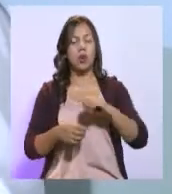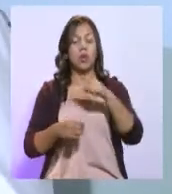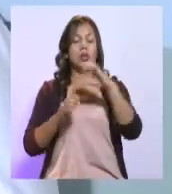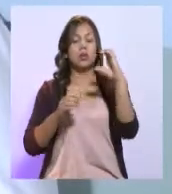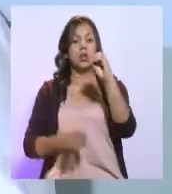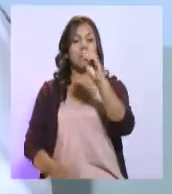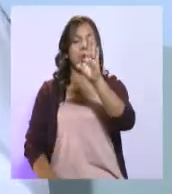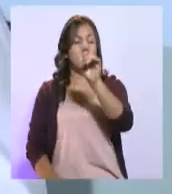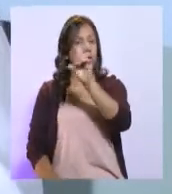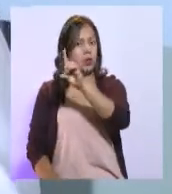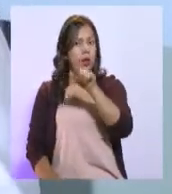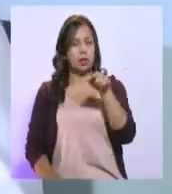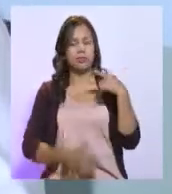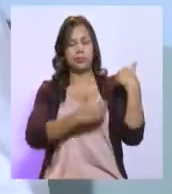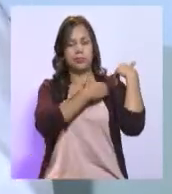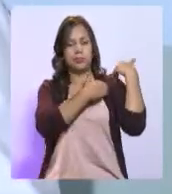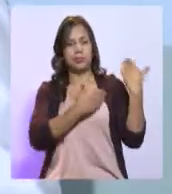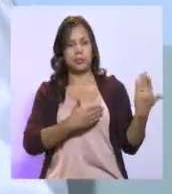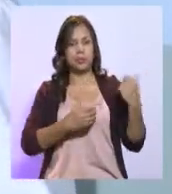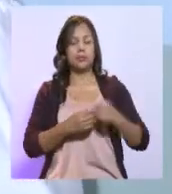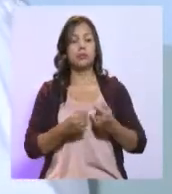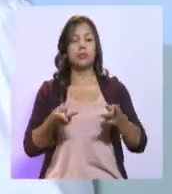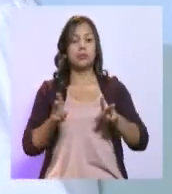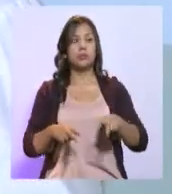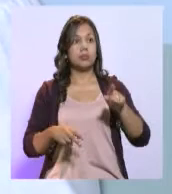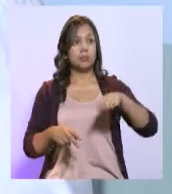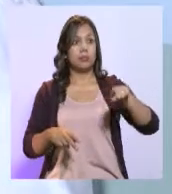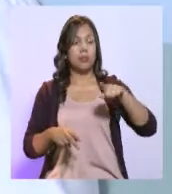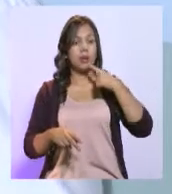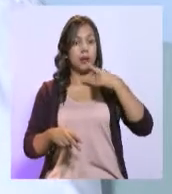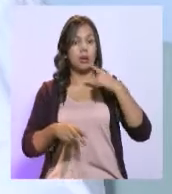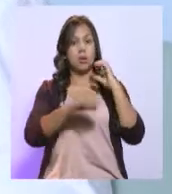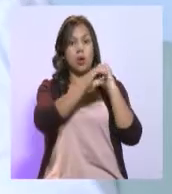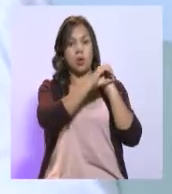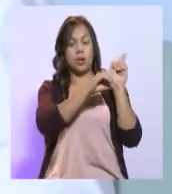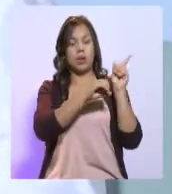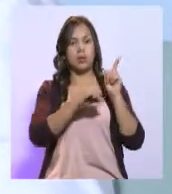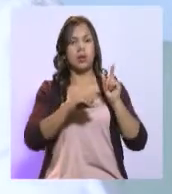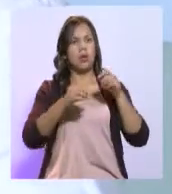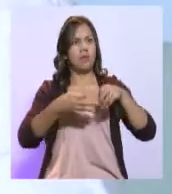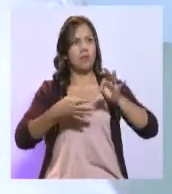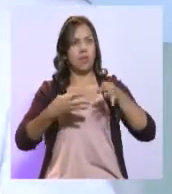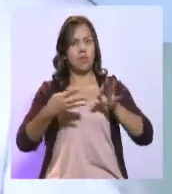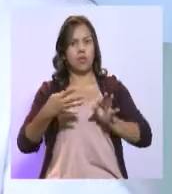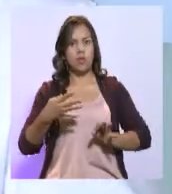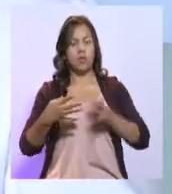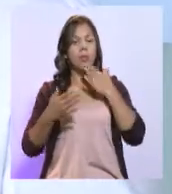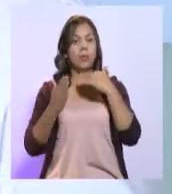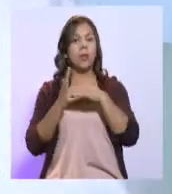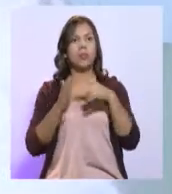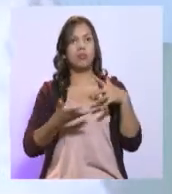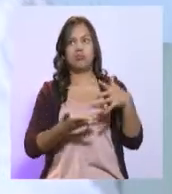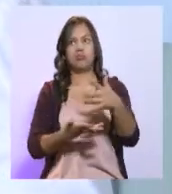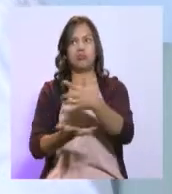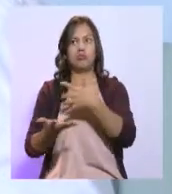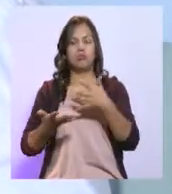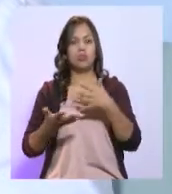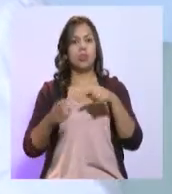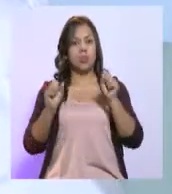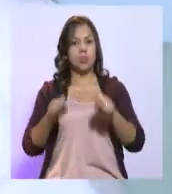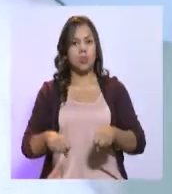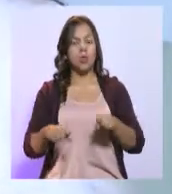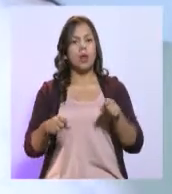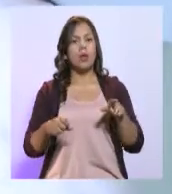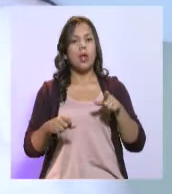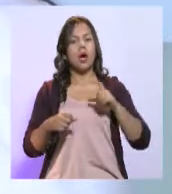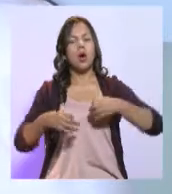establecido esa competencia, y pues que ellos, es obligación de ellos establecer los mecanismos, en este caso el mecanismo de recolección, que les permita